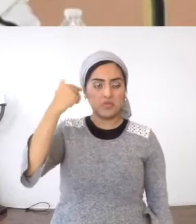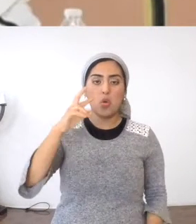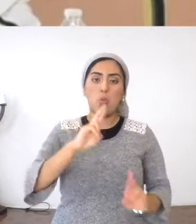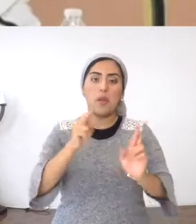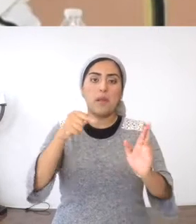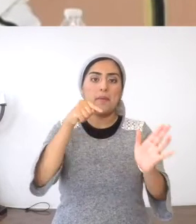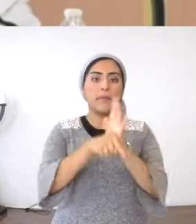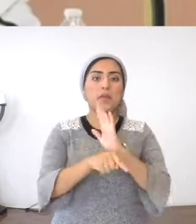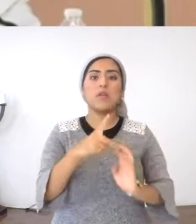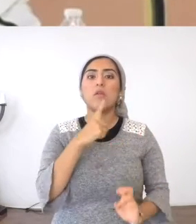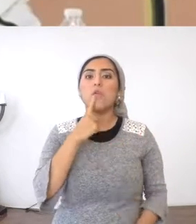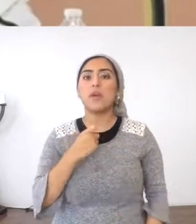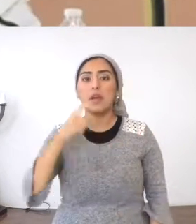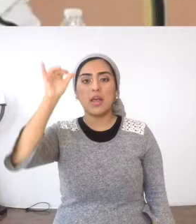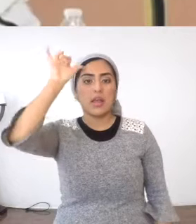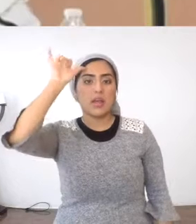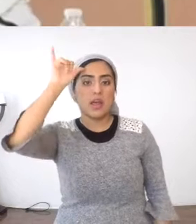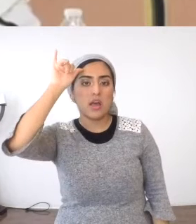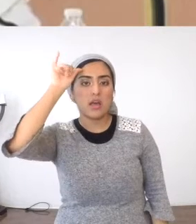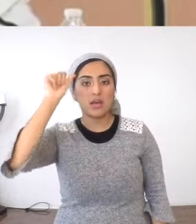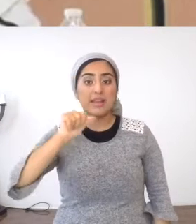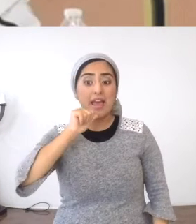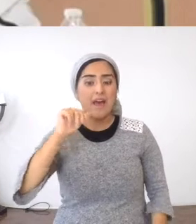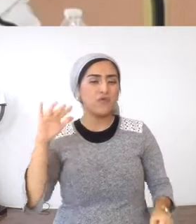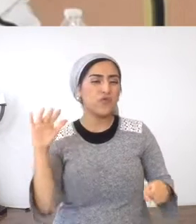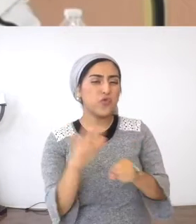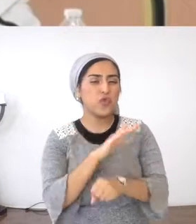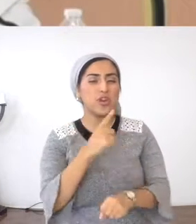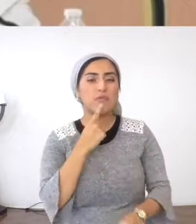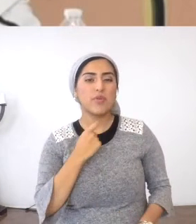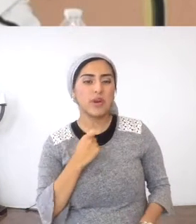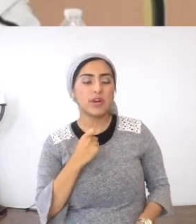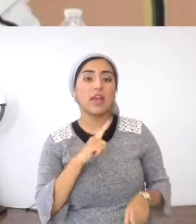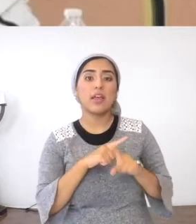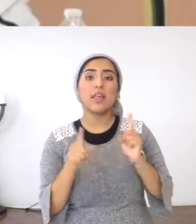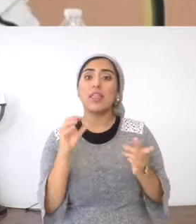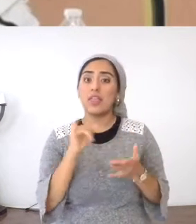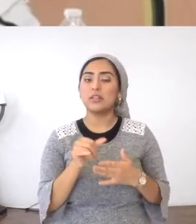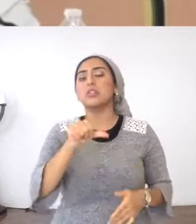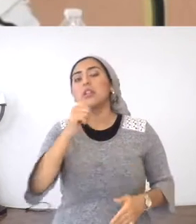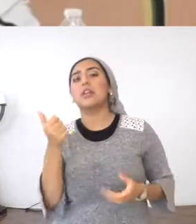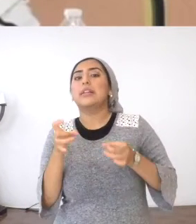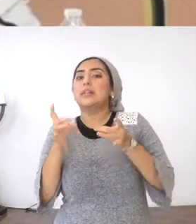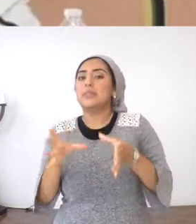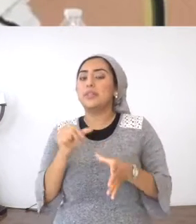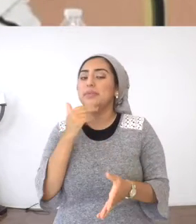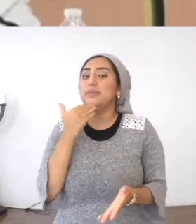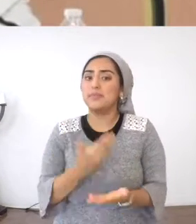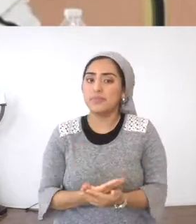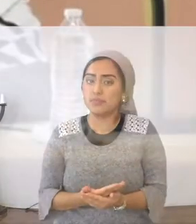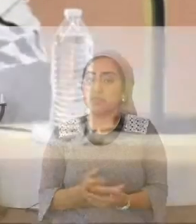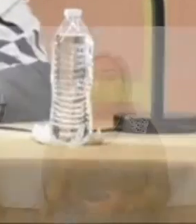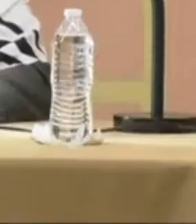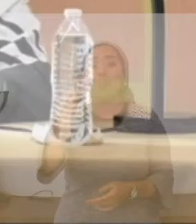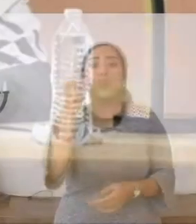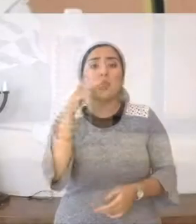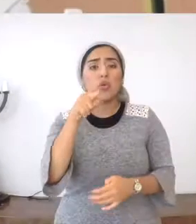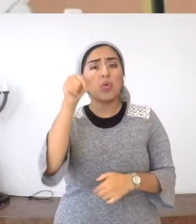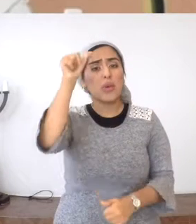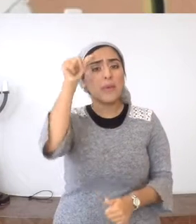Ya sacrificaron Una vaca roja No totalmente roja Y eso es otra Abominación